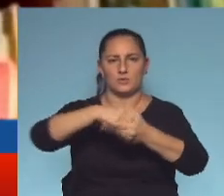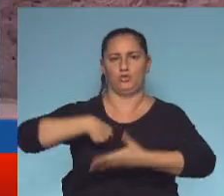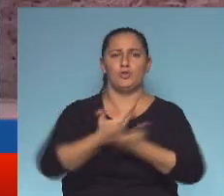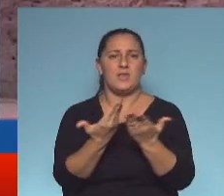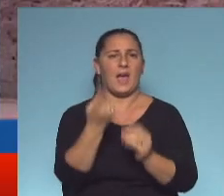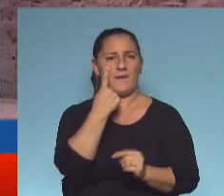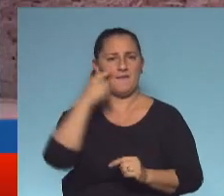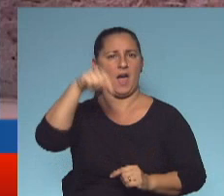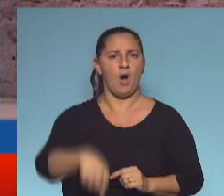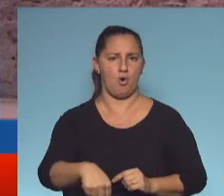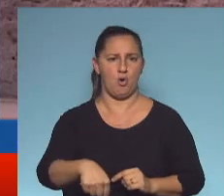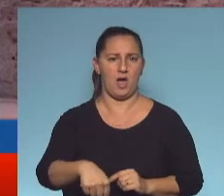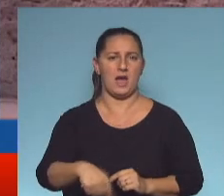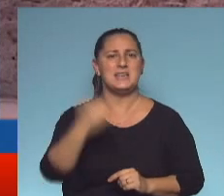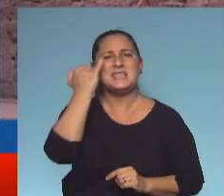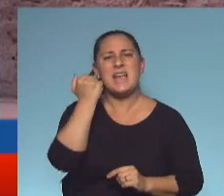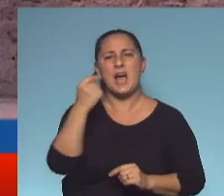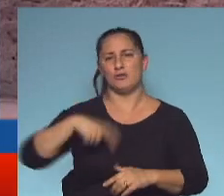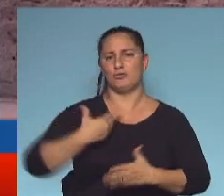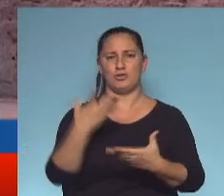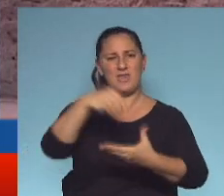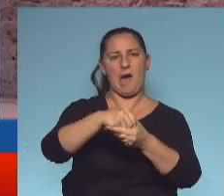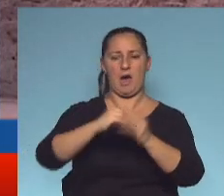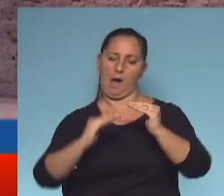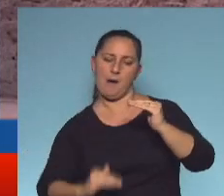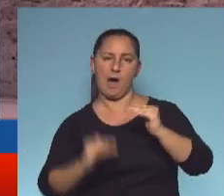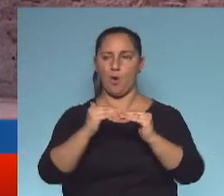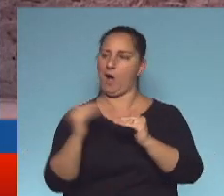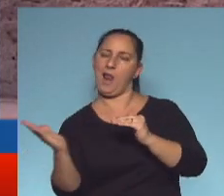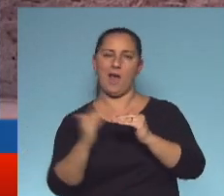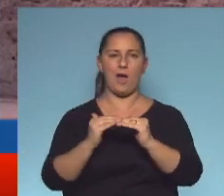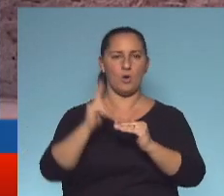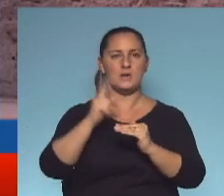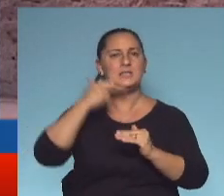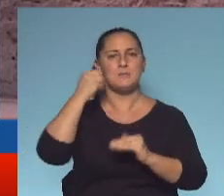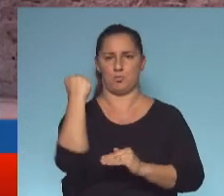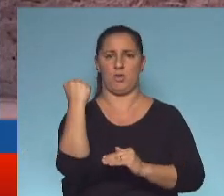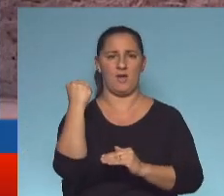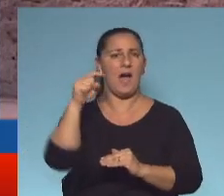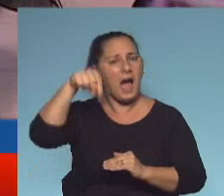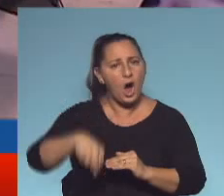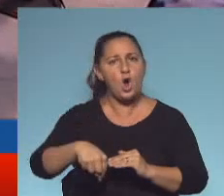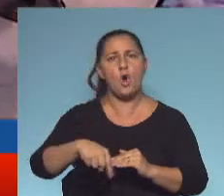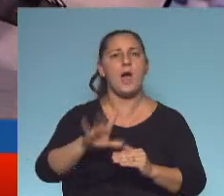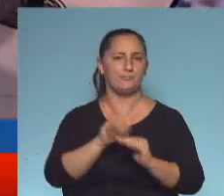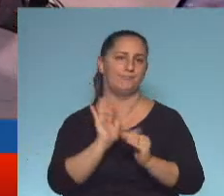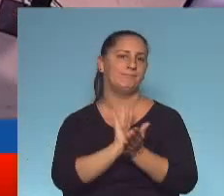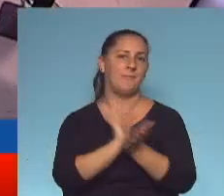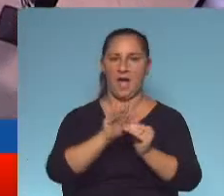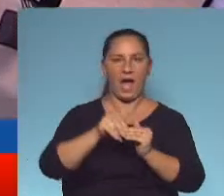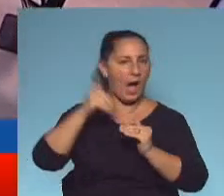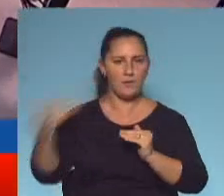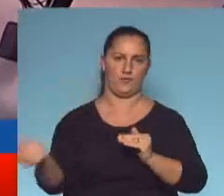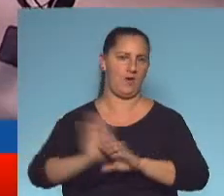vive, pues ya no se está en ella abajo, en la periferia o sin poder, sino que se está afuera.